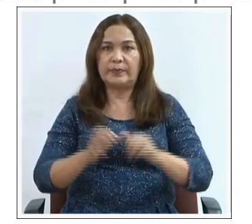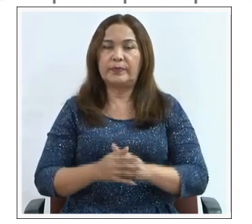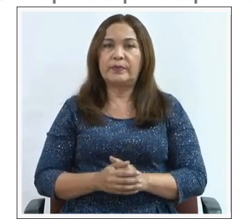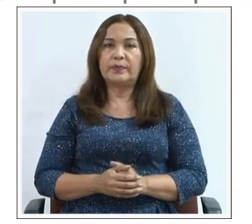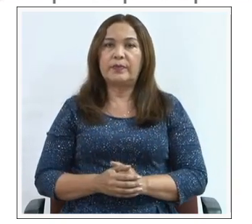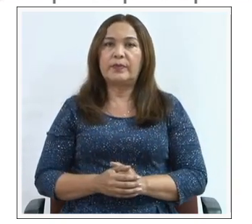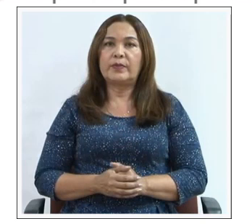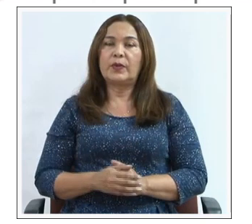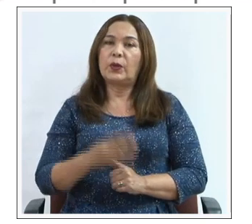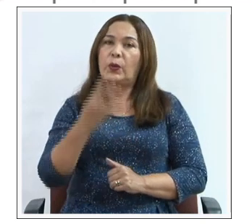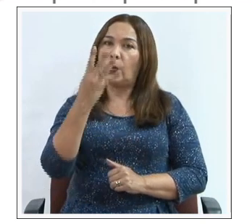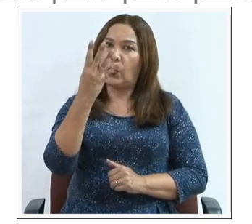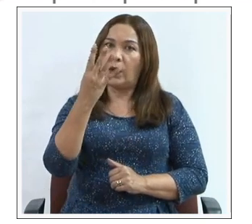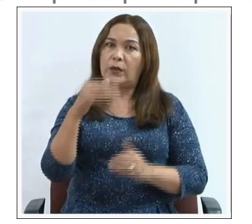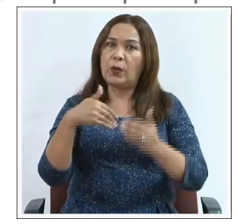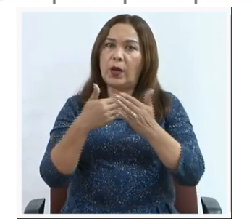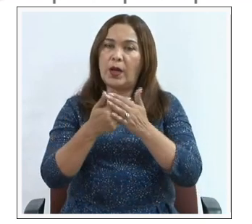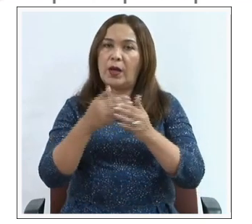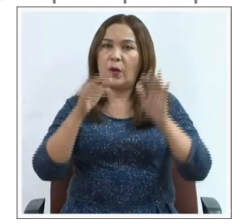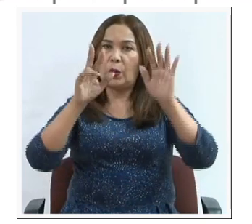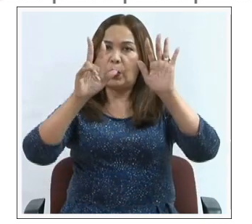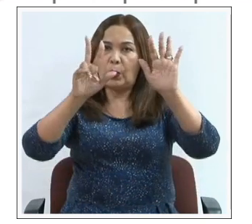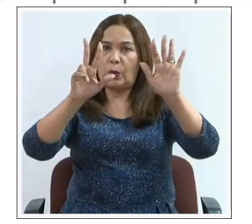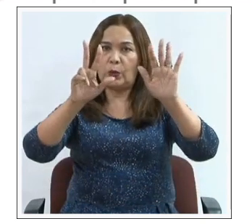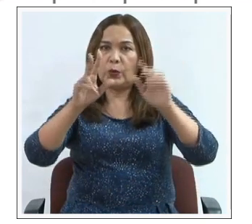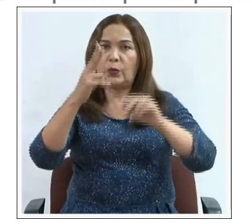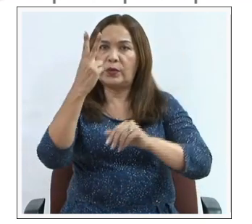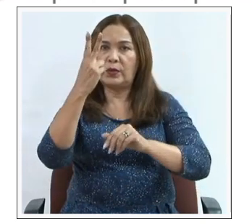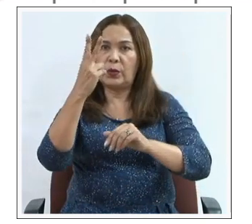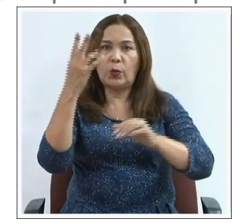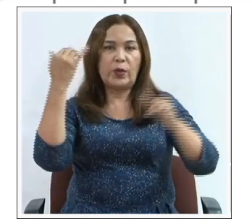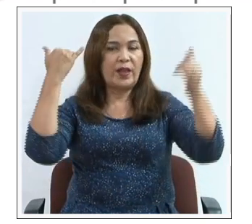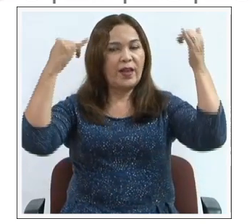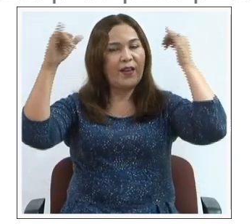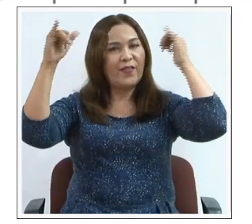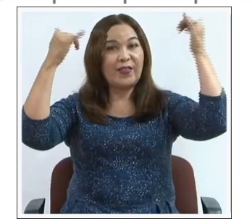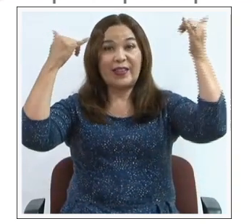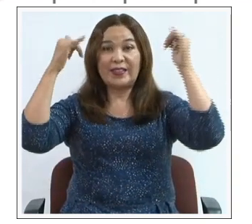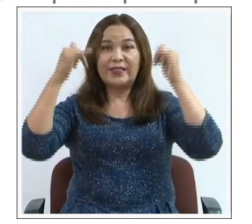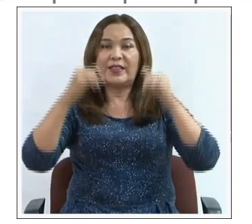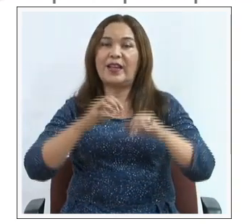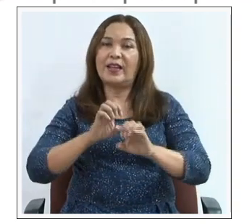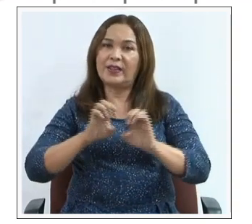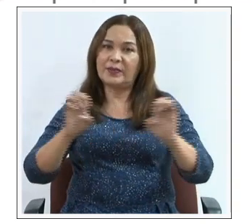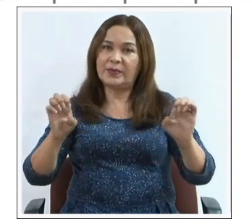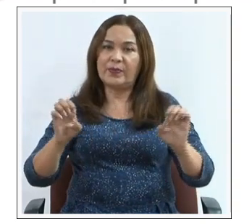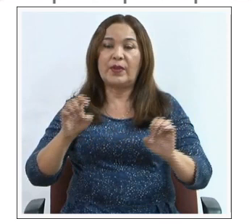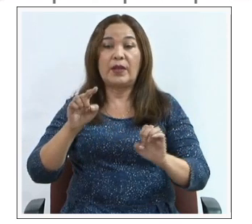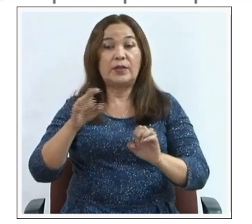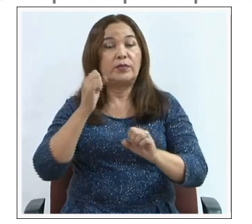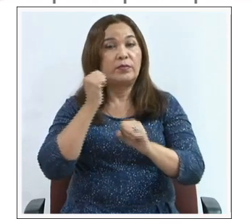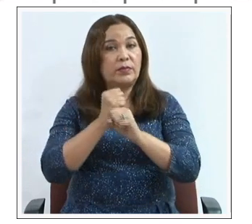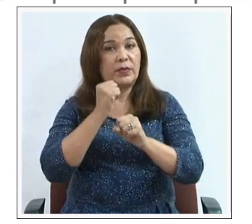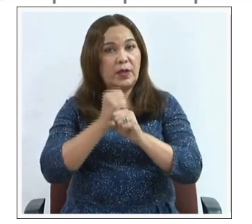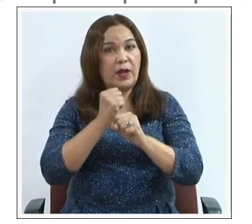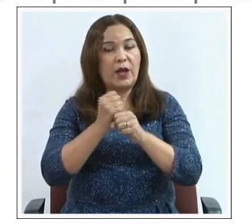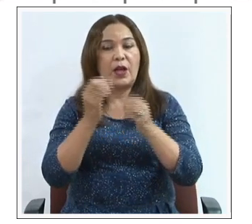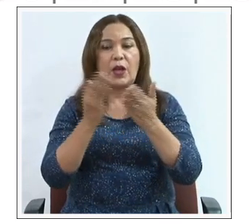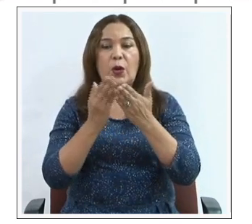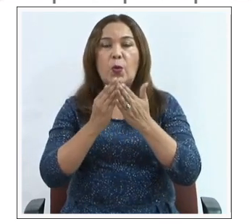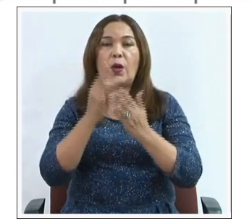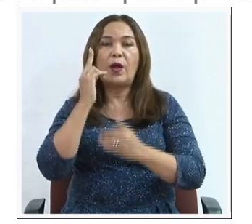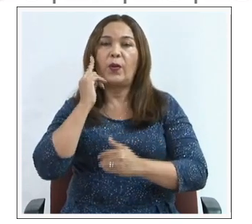del día 4 al 8 segunda fiesta pedagógica así se trabaja en